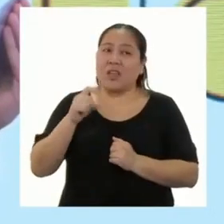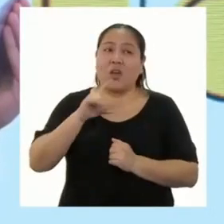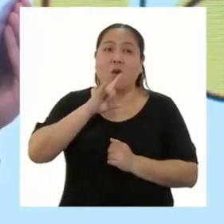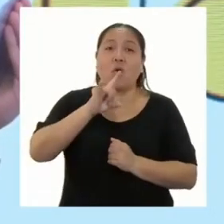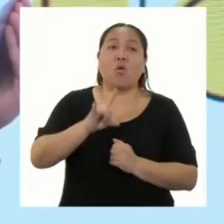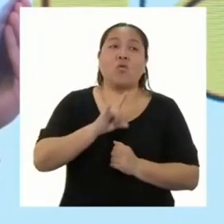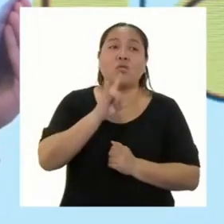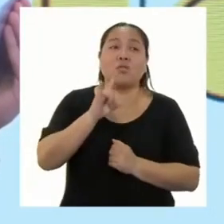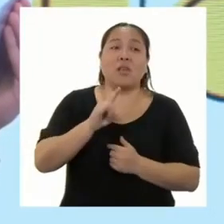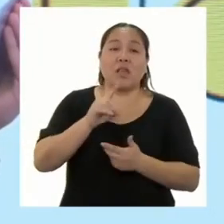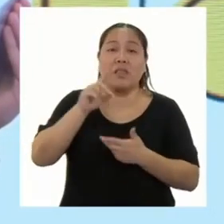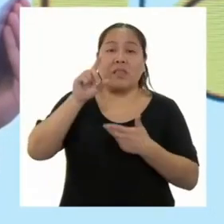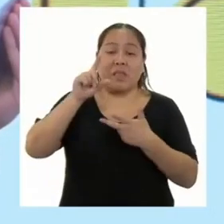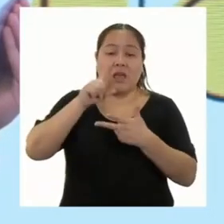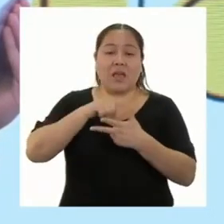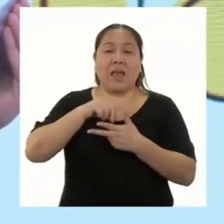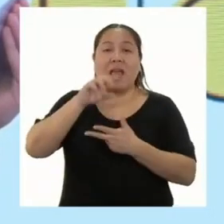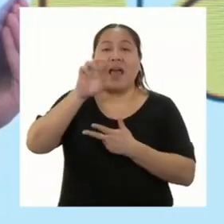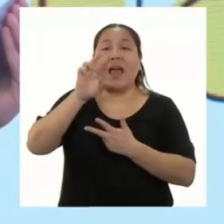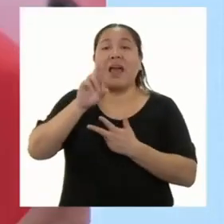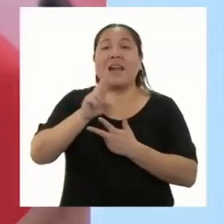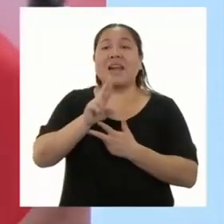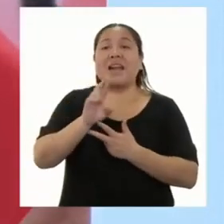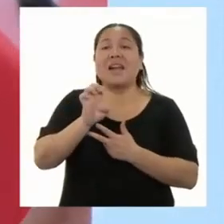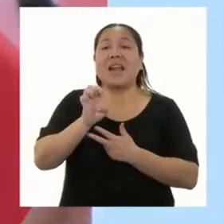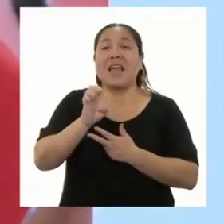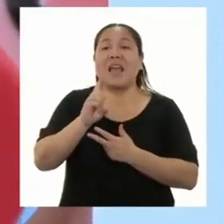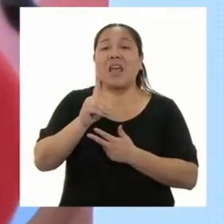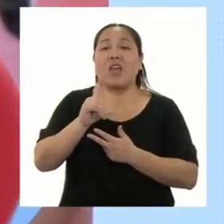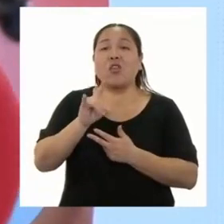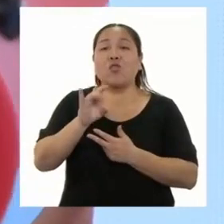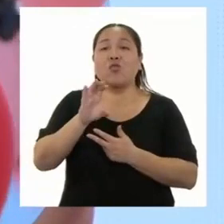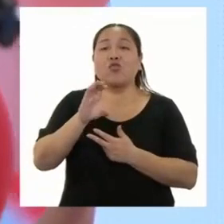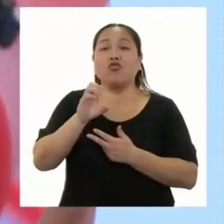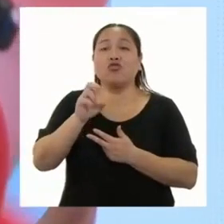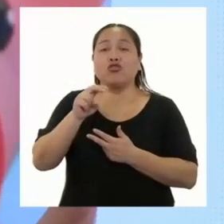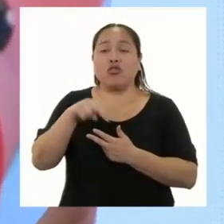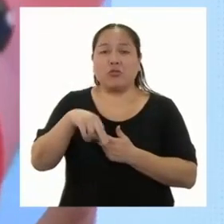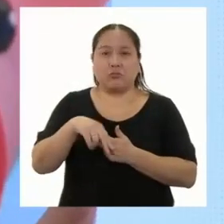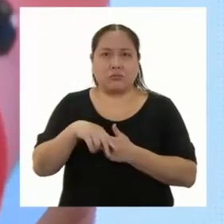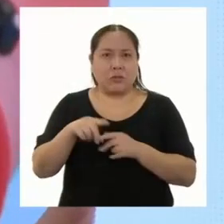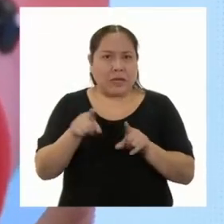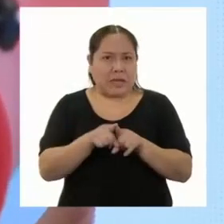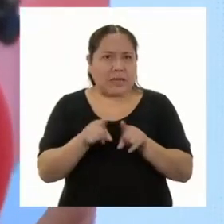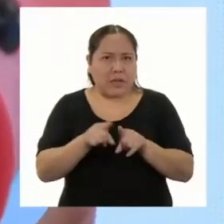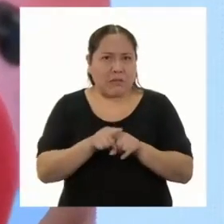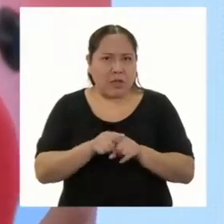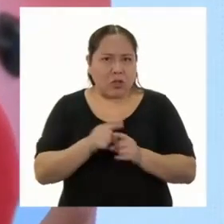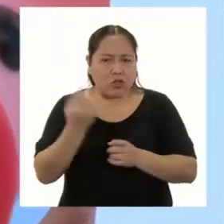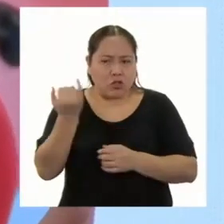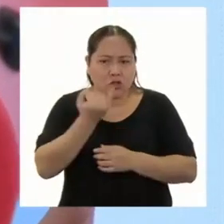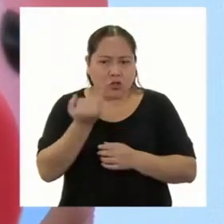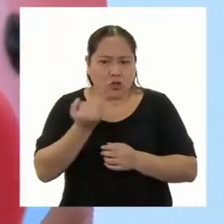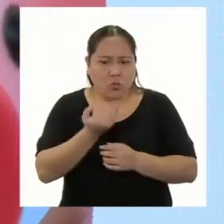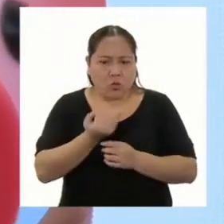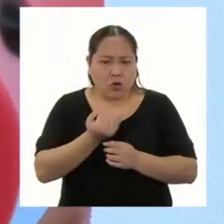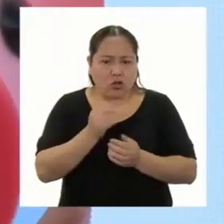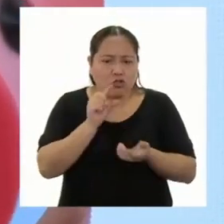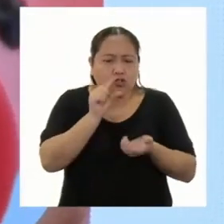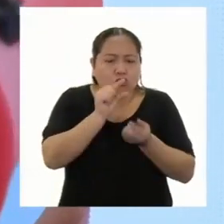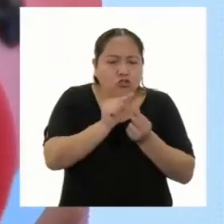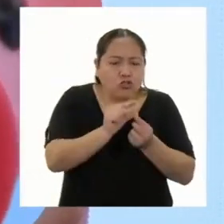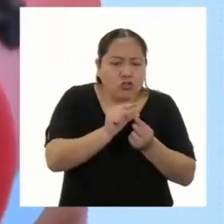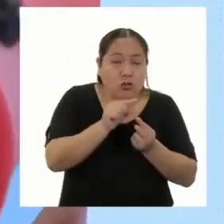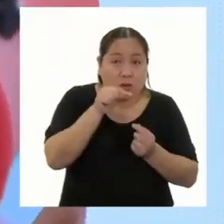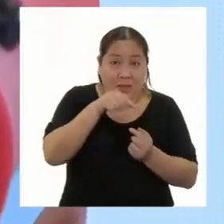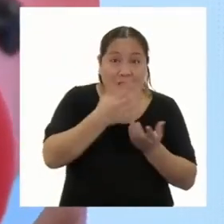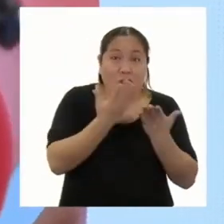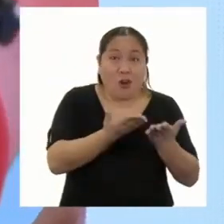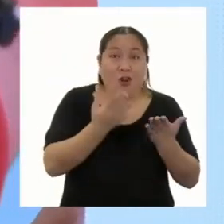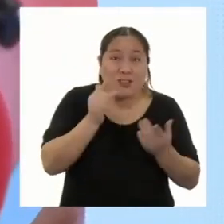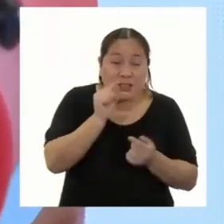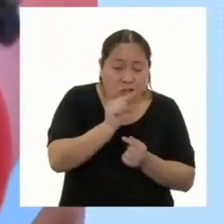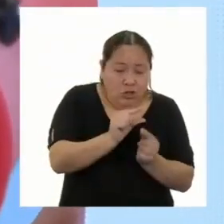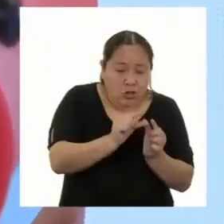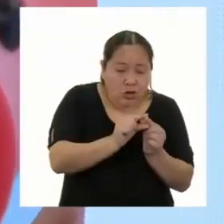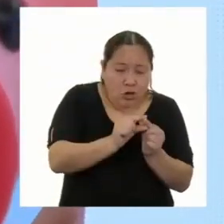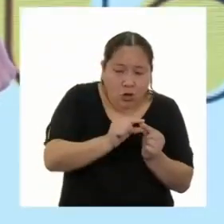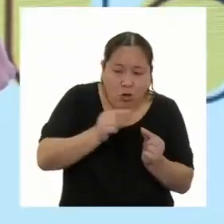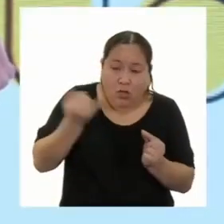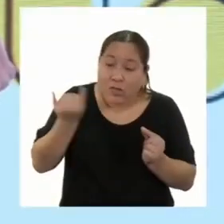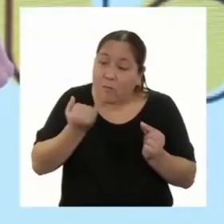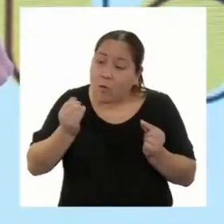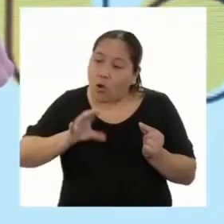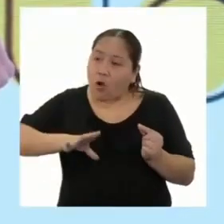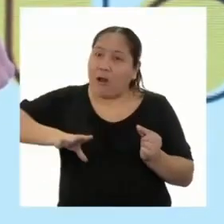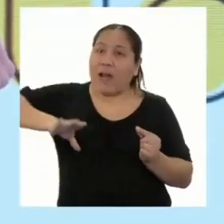una escala de reducción. Y también podrías hacer dibujos de cosas chiquitas en tamaño